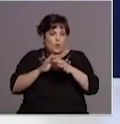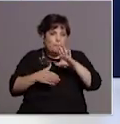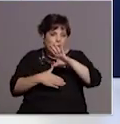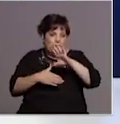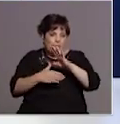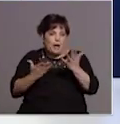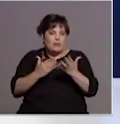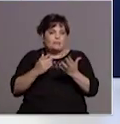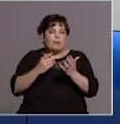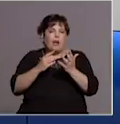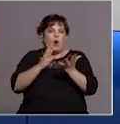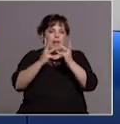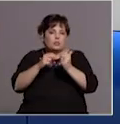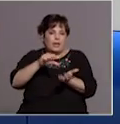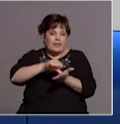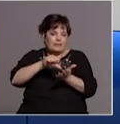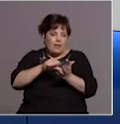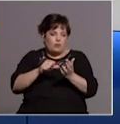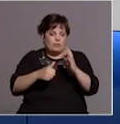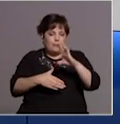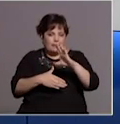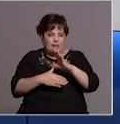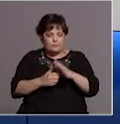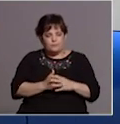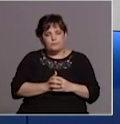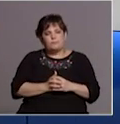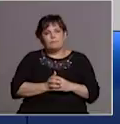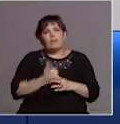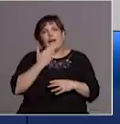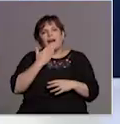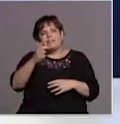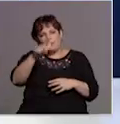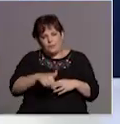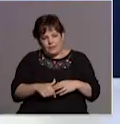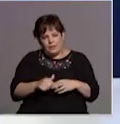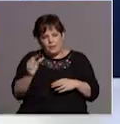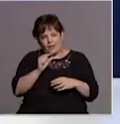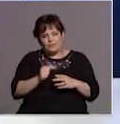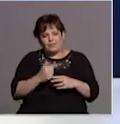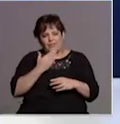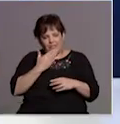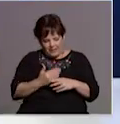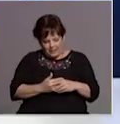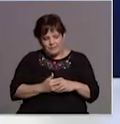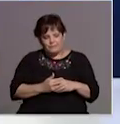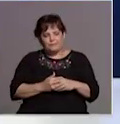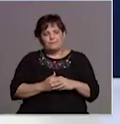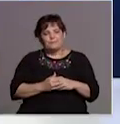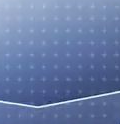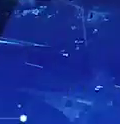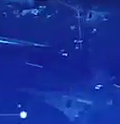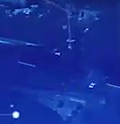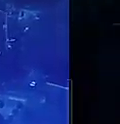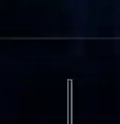hoy se llama oea mezclar la organización de estados americanos e isabel muchas gracias por estar rato para tevez ciudad de nada hasta la próxima hasta la